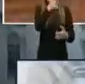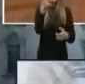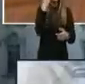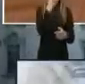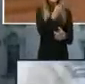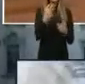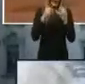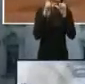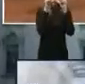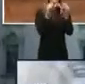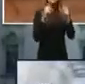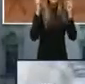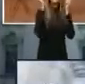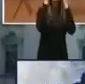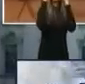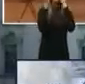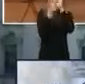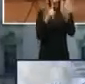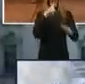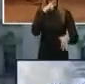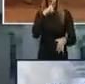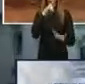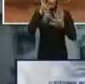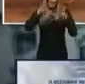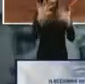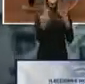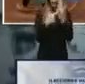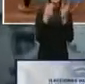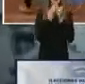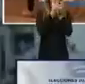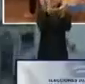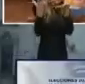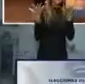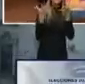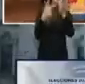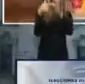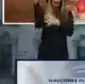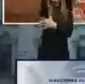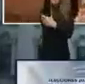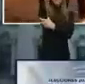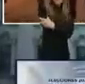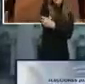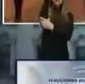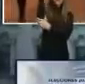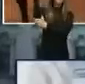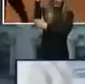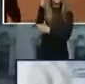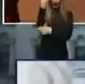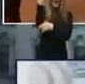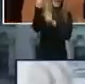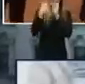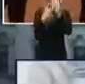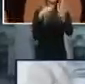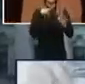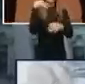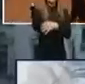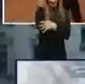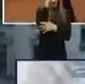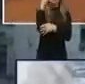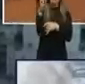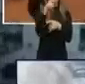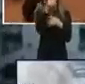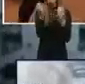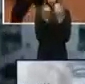Plaza del Obelisco, hemos visto cómo centenares de banderas ondean en un vaivén de derecha a izquierda. Son muchos